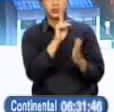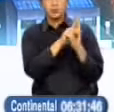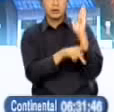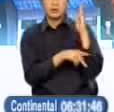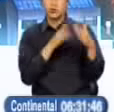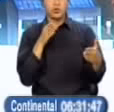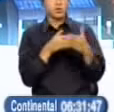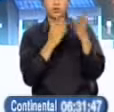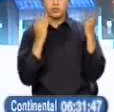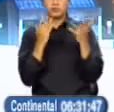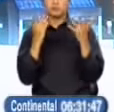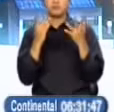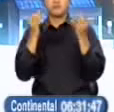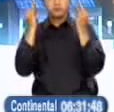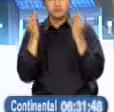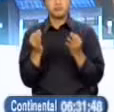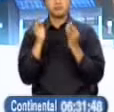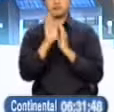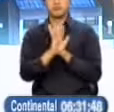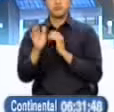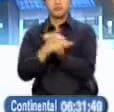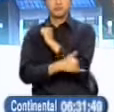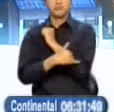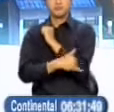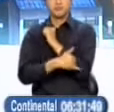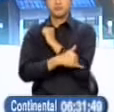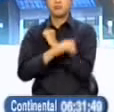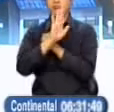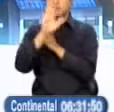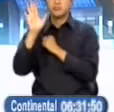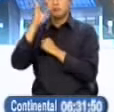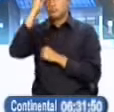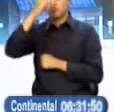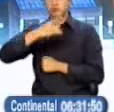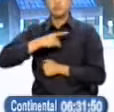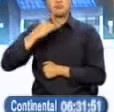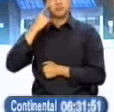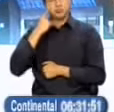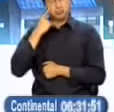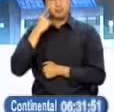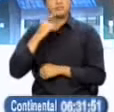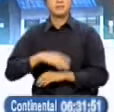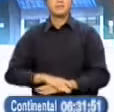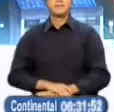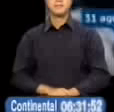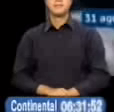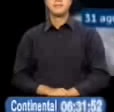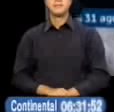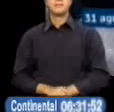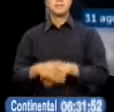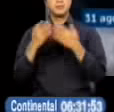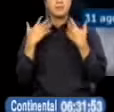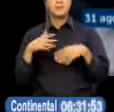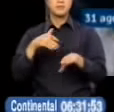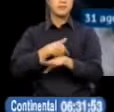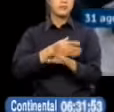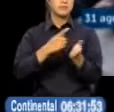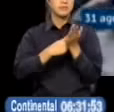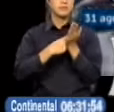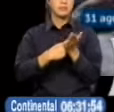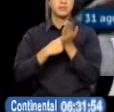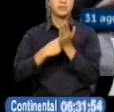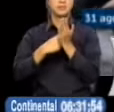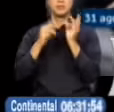medidas diplomáticas que se van a tomar en cuenta después de esta votación que se realizó el día de ayer luego de un intenso debate los senadores